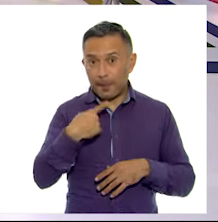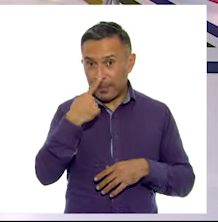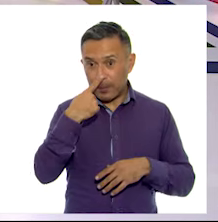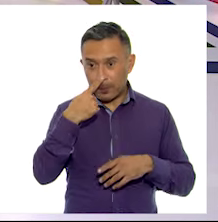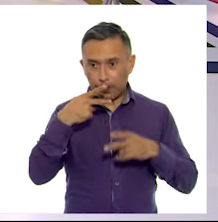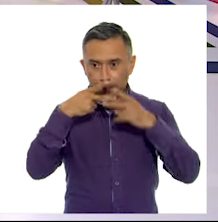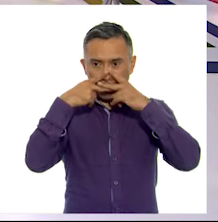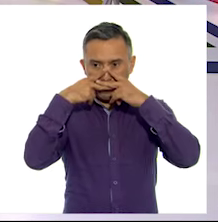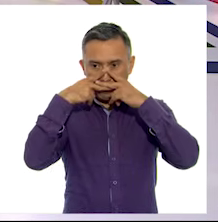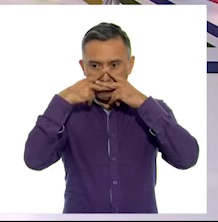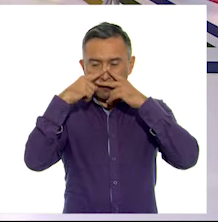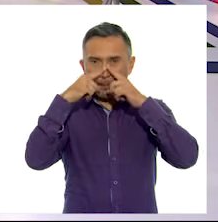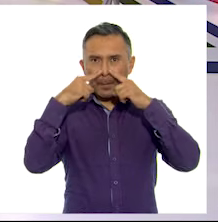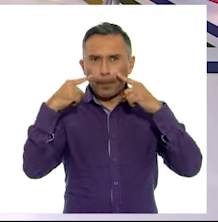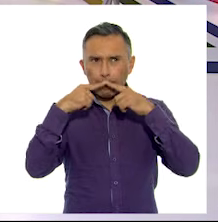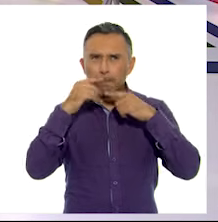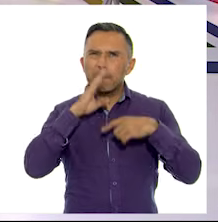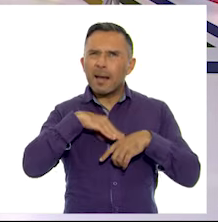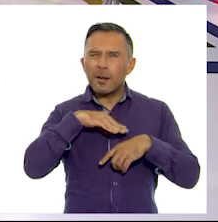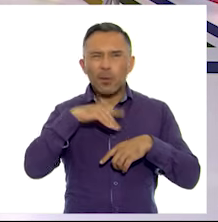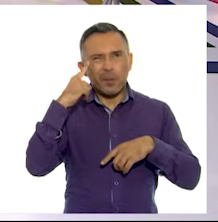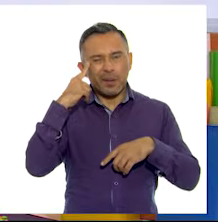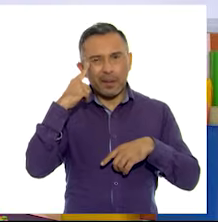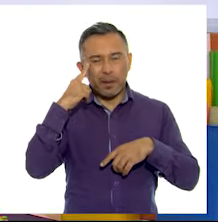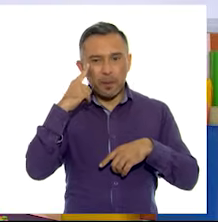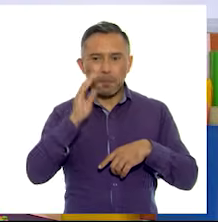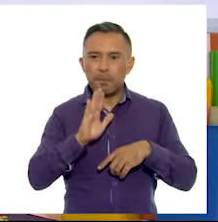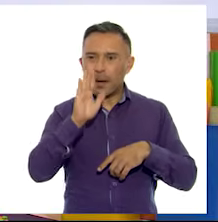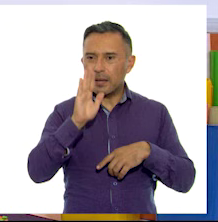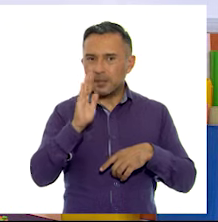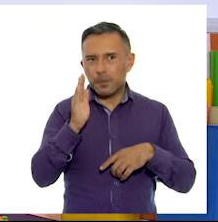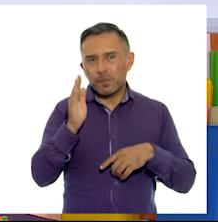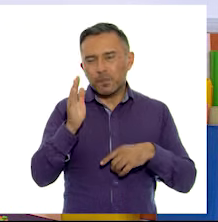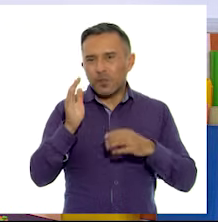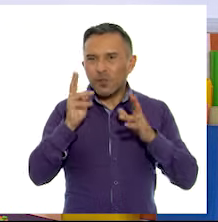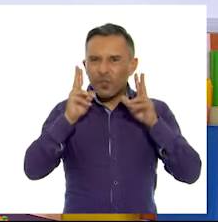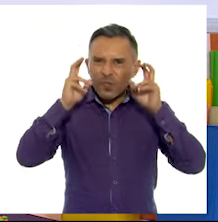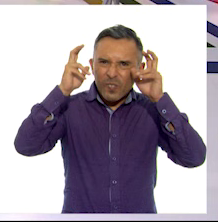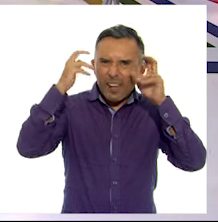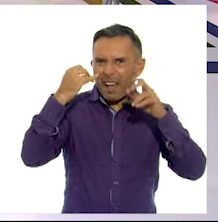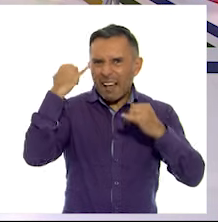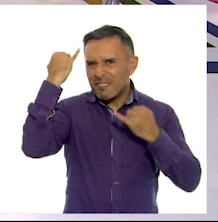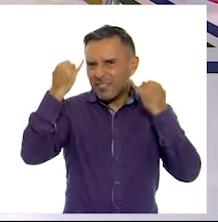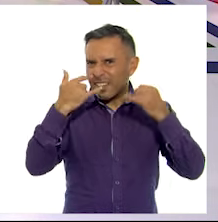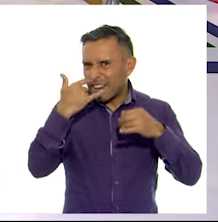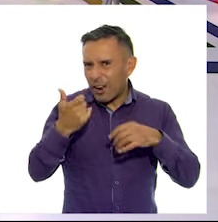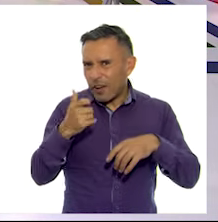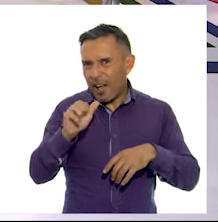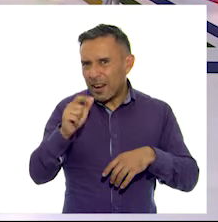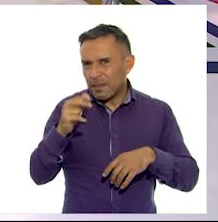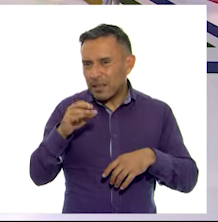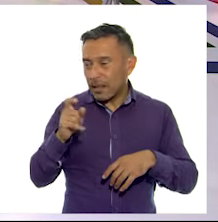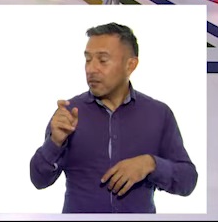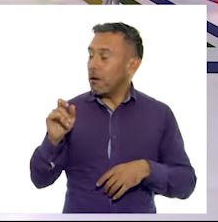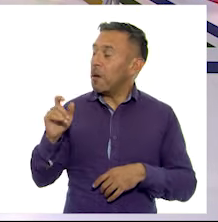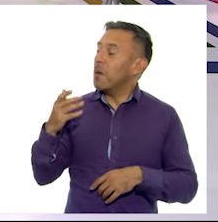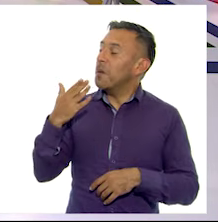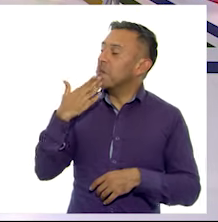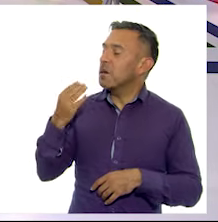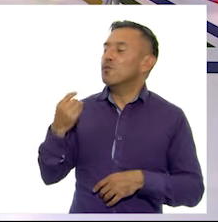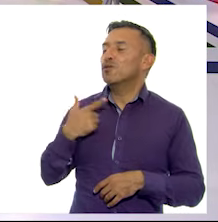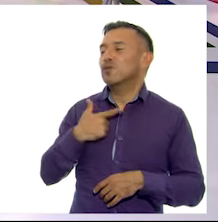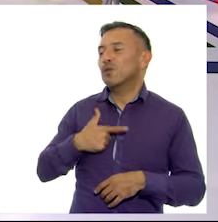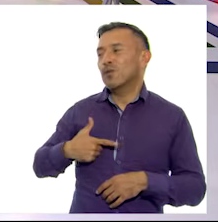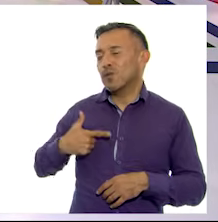pico. Pienso que podría ser un tipo alebrije. Sí, ¿no? Porque hasta alitas de ángel tiene. Exacto. Mariela, ha sido un